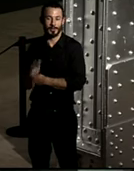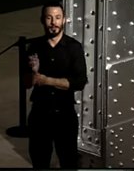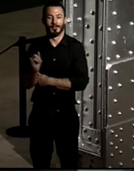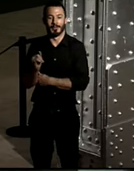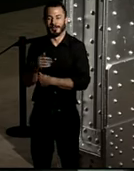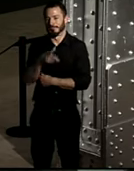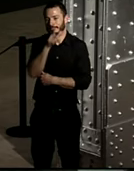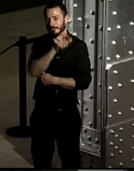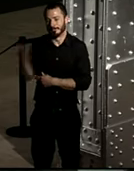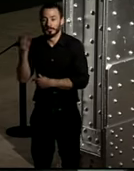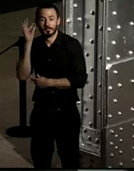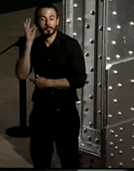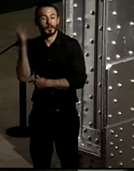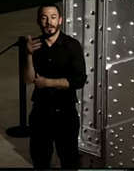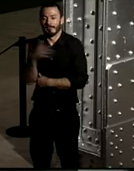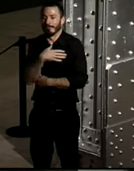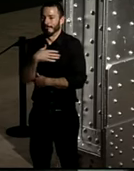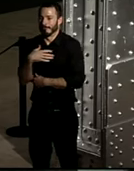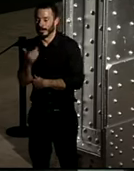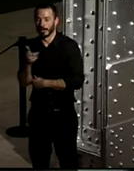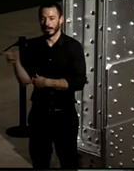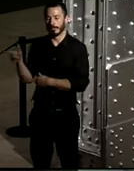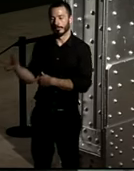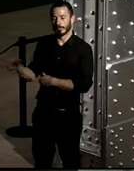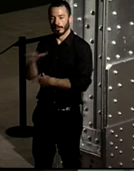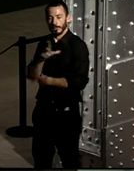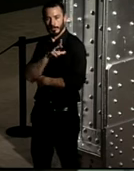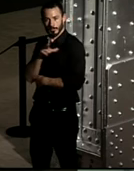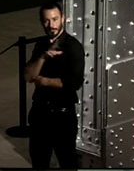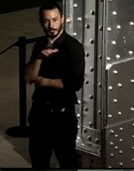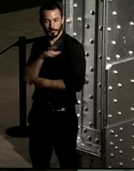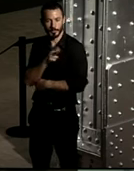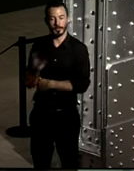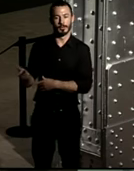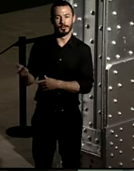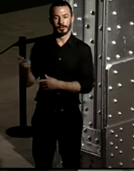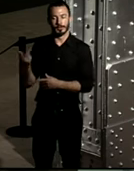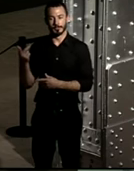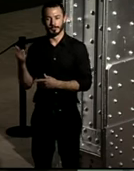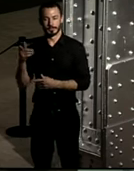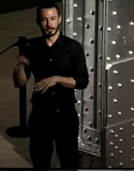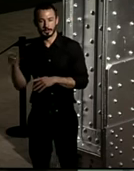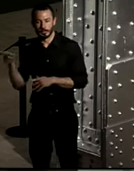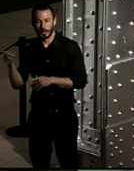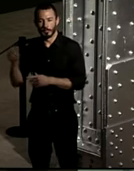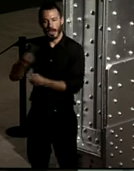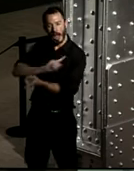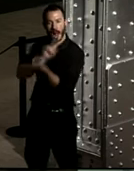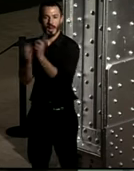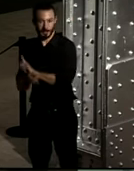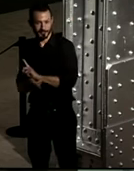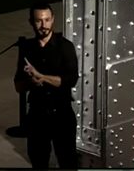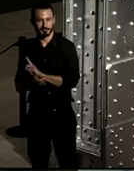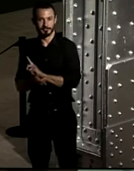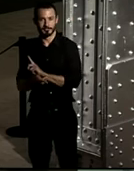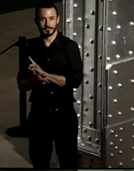un tipo asimilado a la buena educación, a la galantería y demás. Bien, pues ese Satanás, darle la vuelta a eso, ¿no? Y luego en La vida mancha